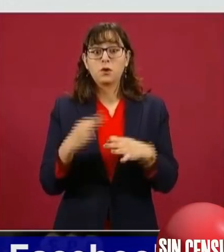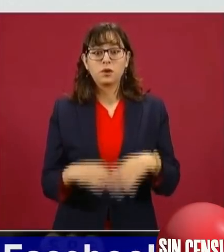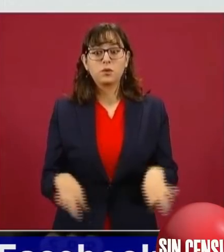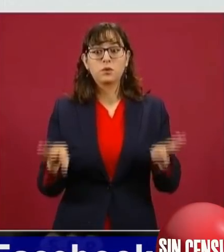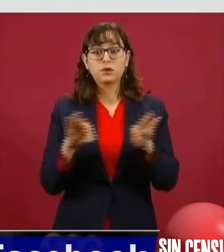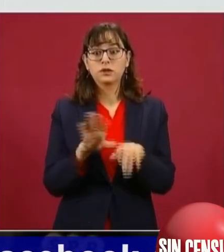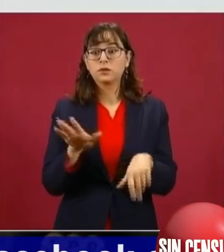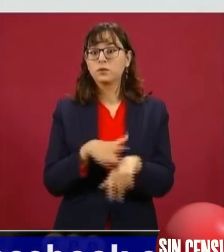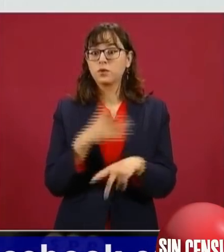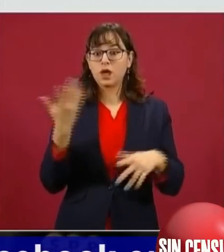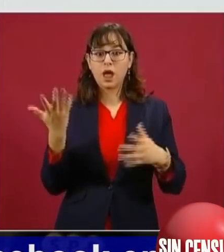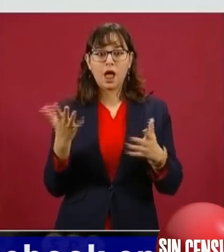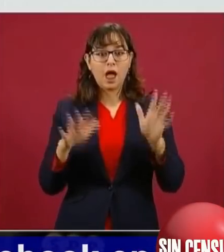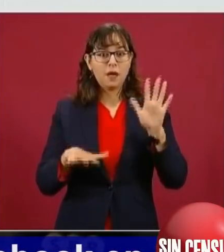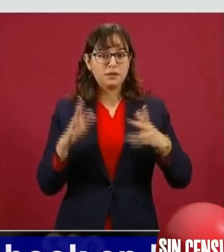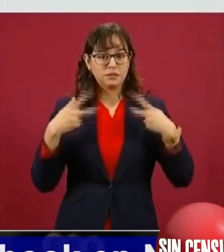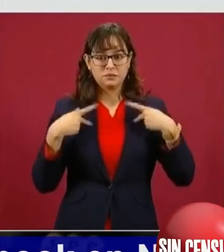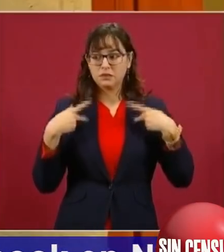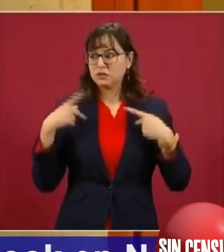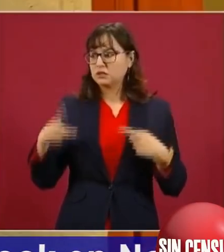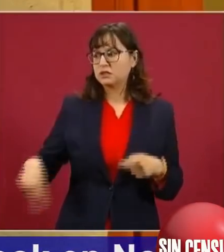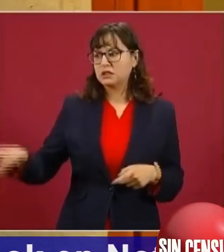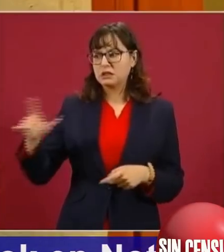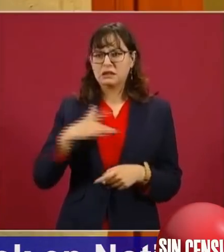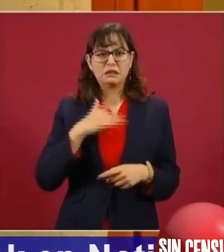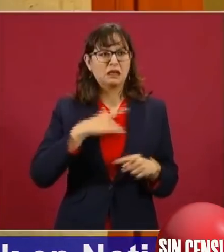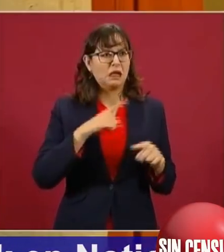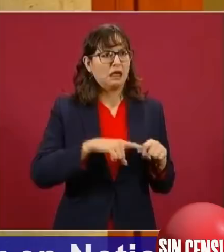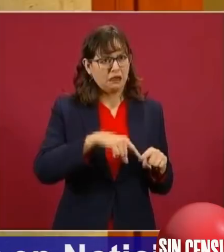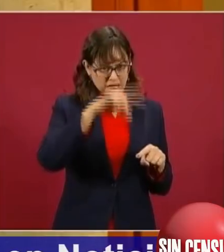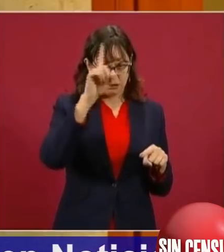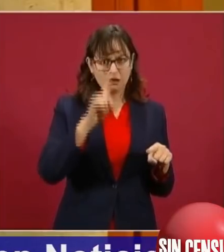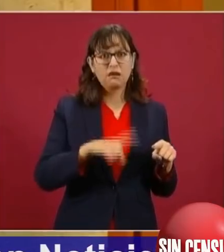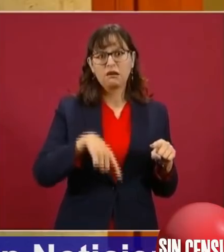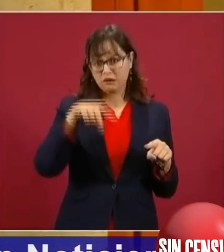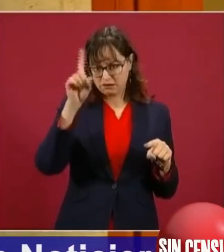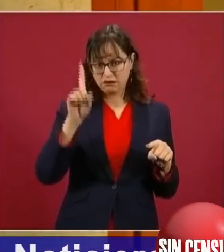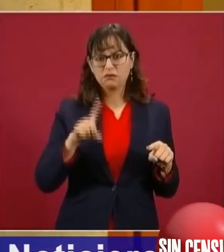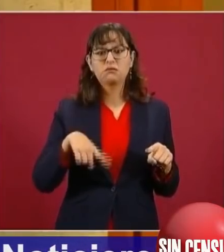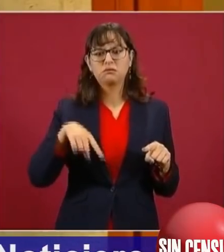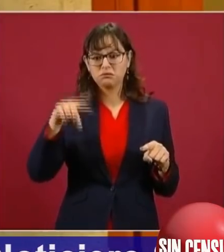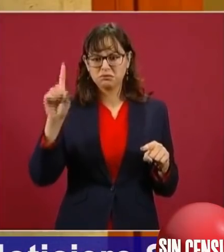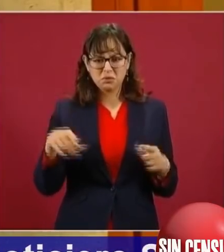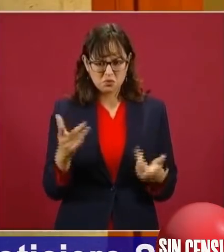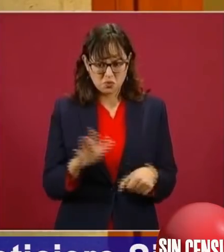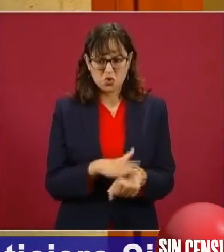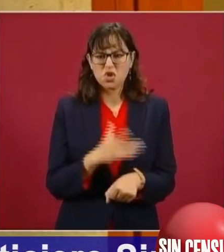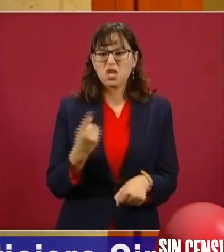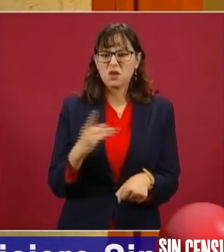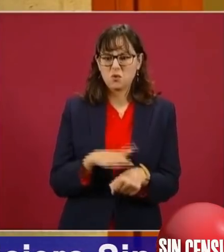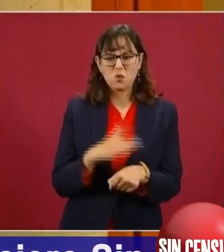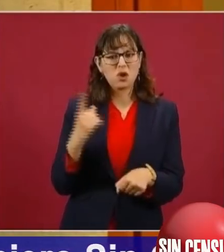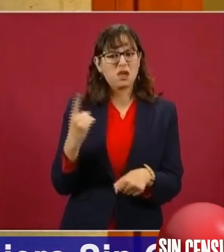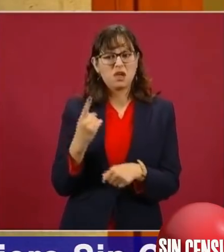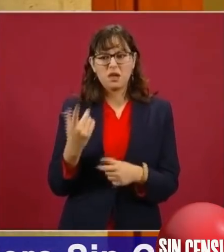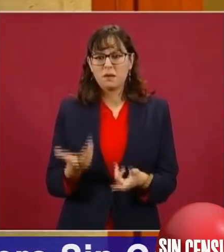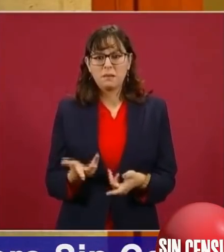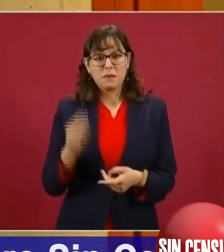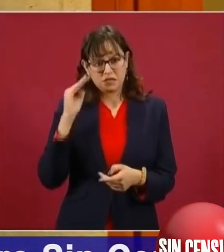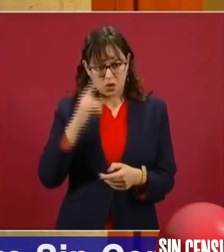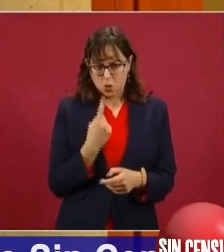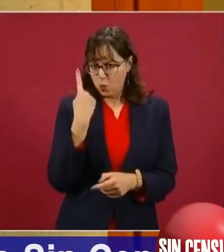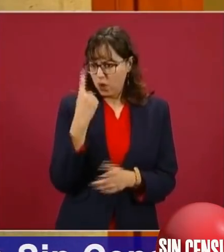esta inquietud de por qué un pico y por qué se nos dijo en un pico de la curva epidémica en determinada fecha. Lo que